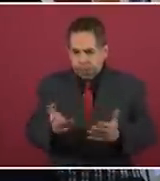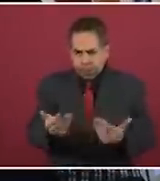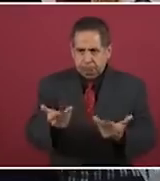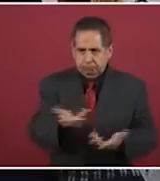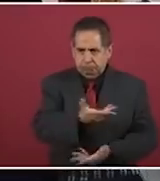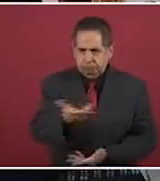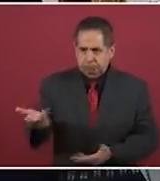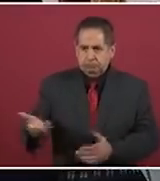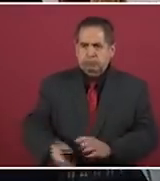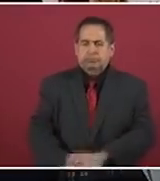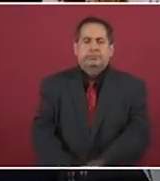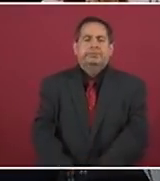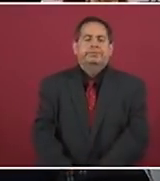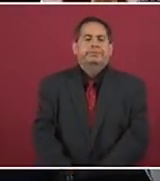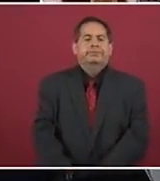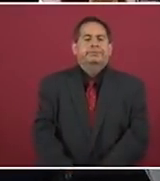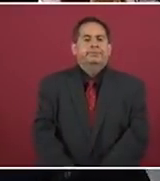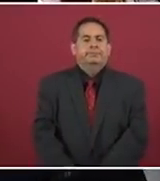respuestas.